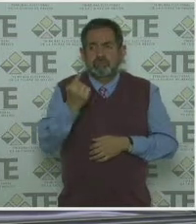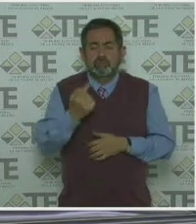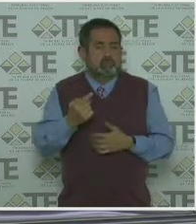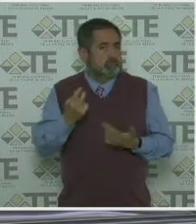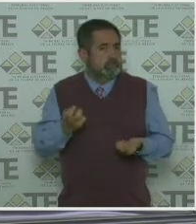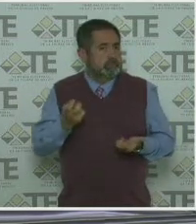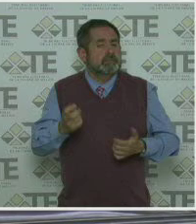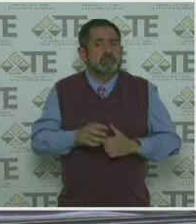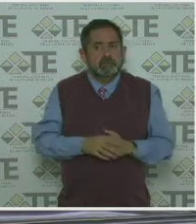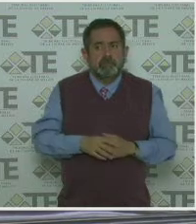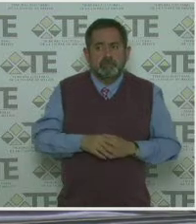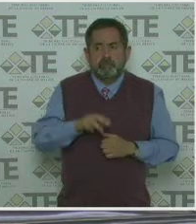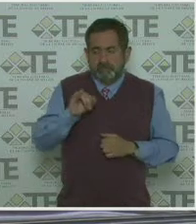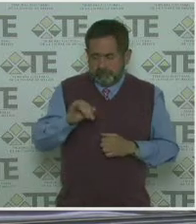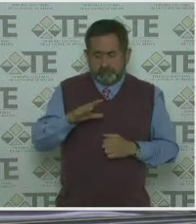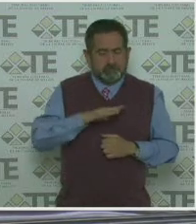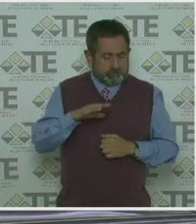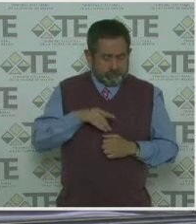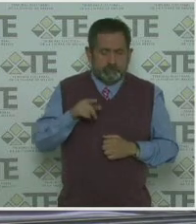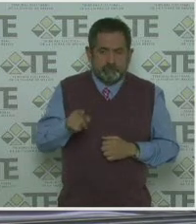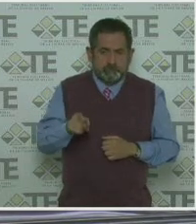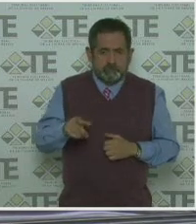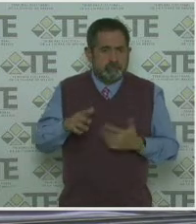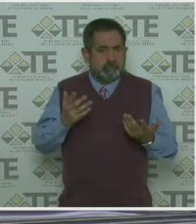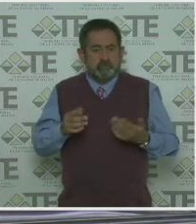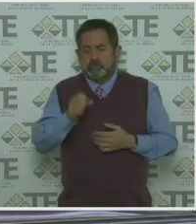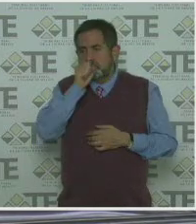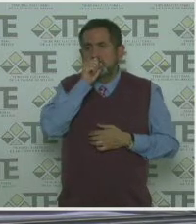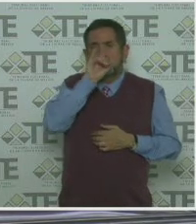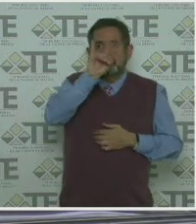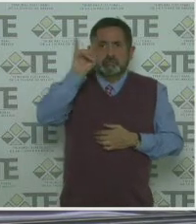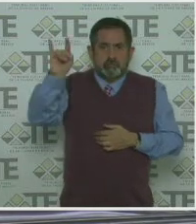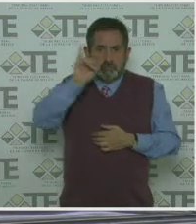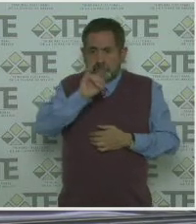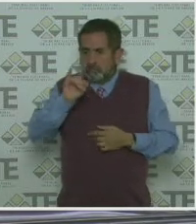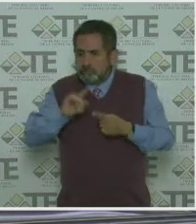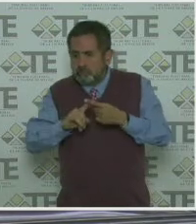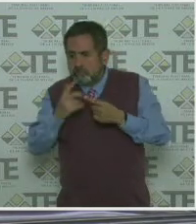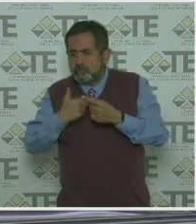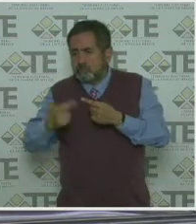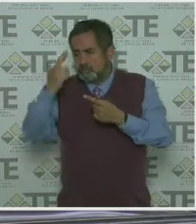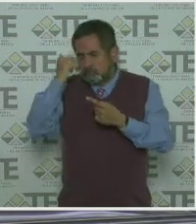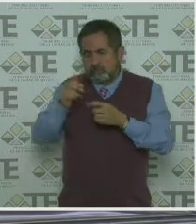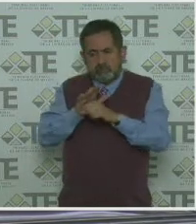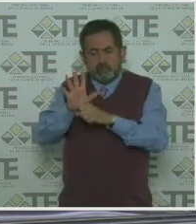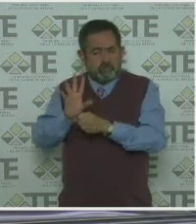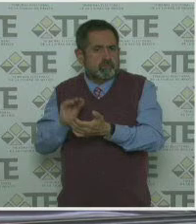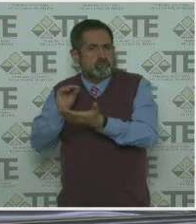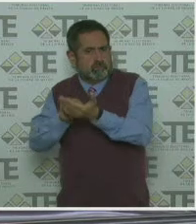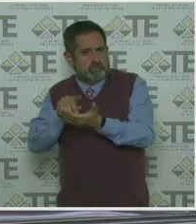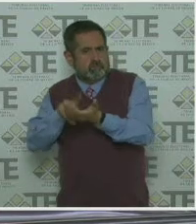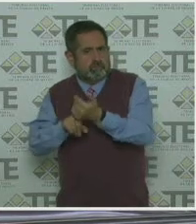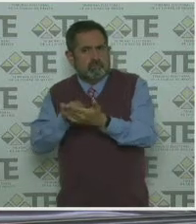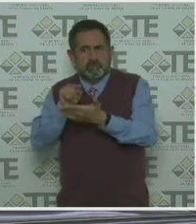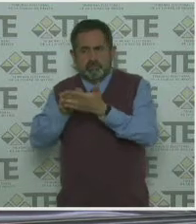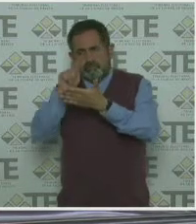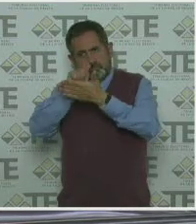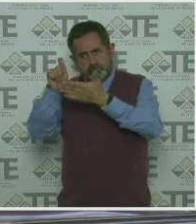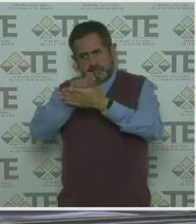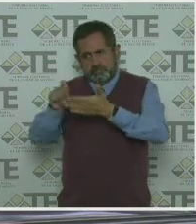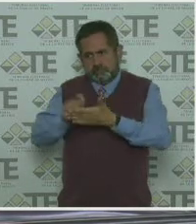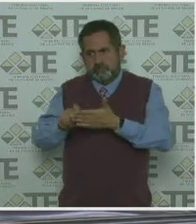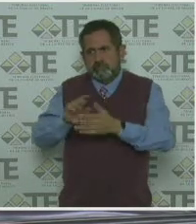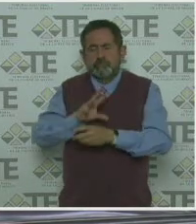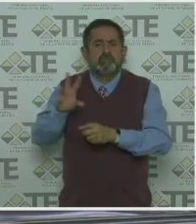por ende, sí tanto la cédula como la razón y la razón que contiene esta